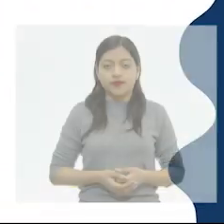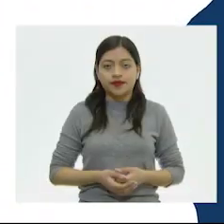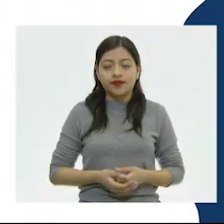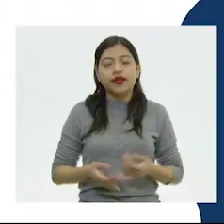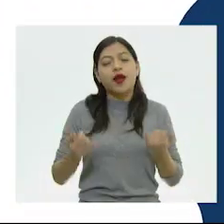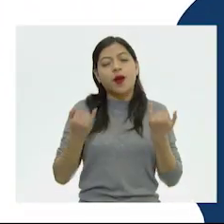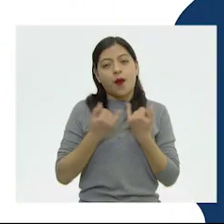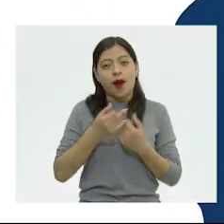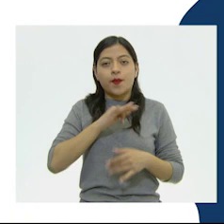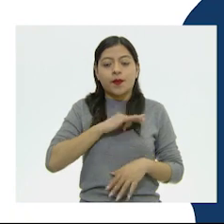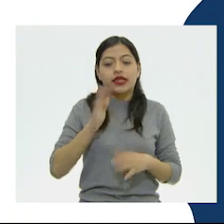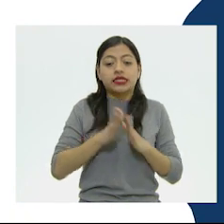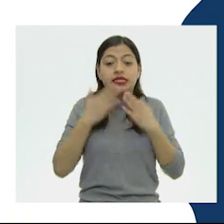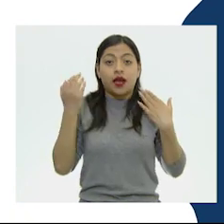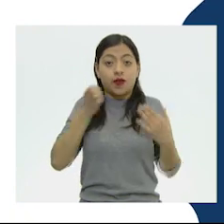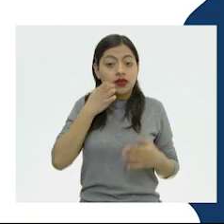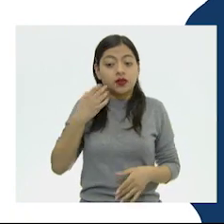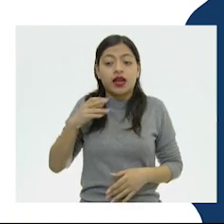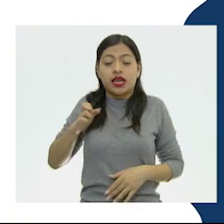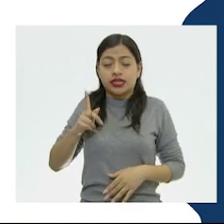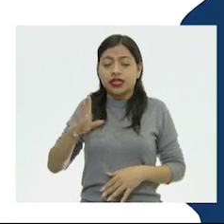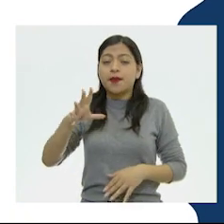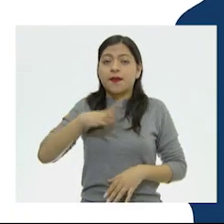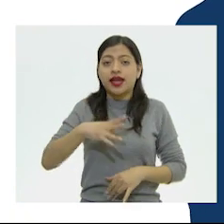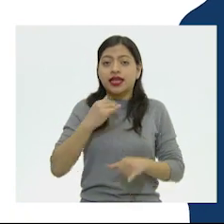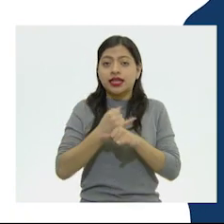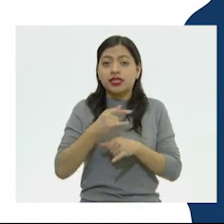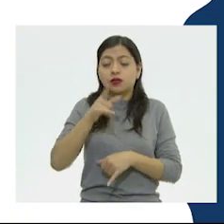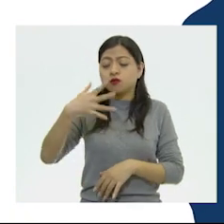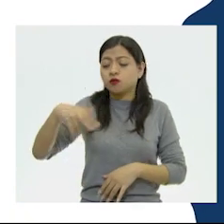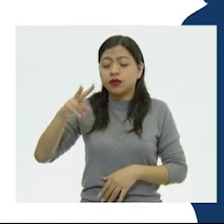También puedes encontrar los libros de texto en la página